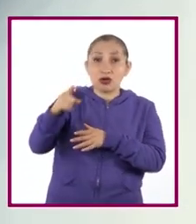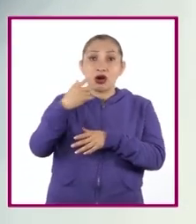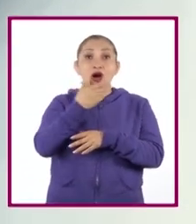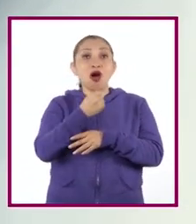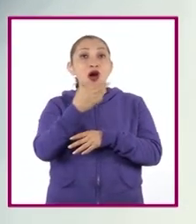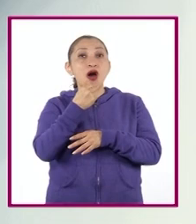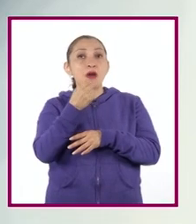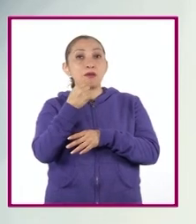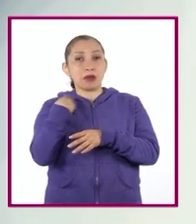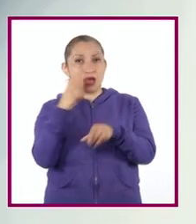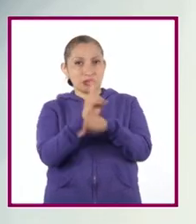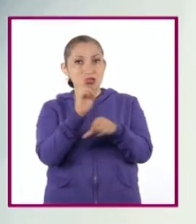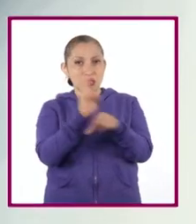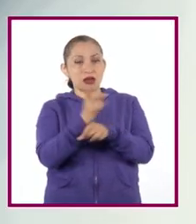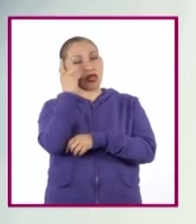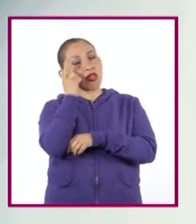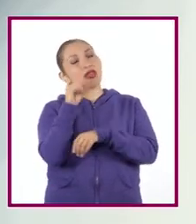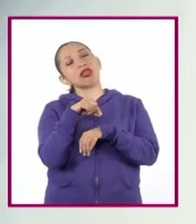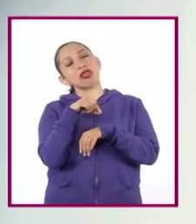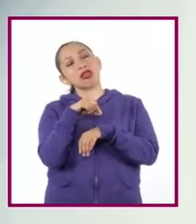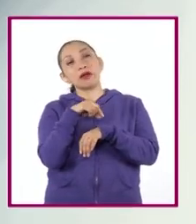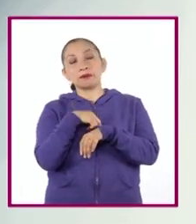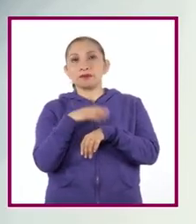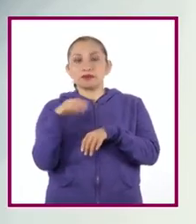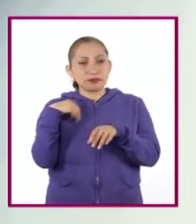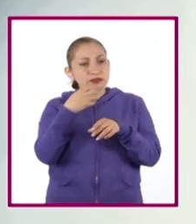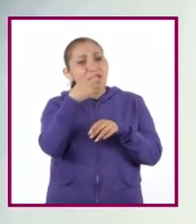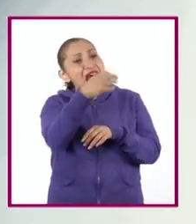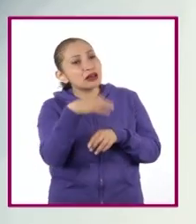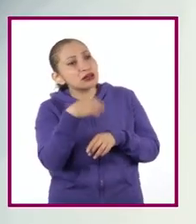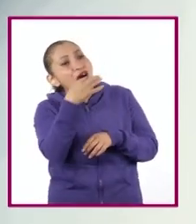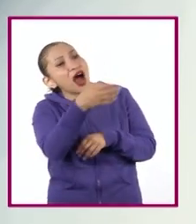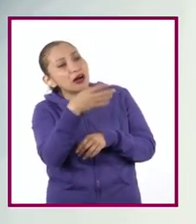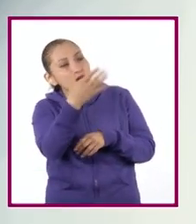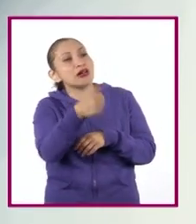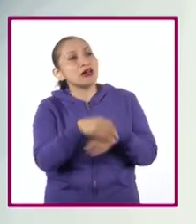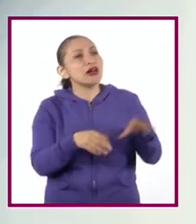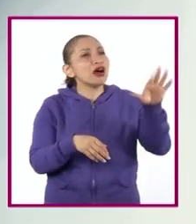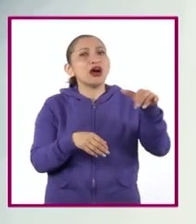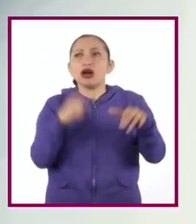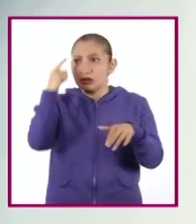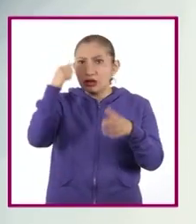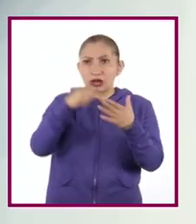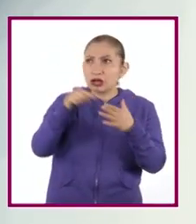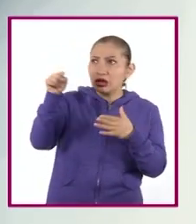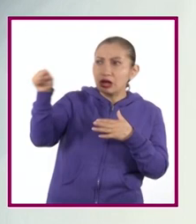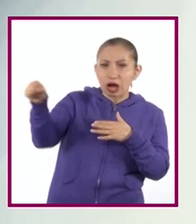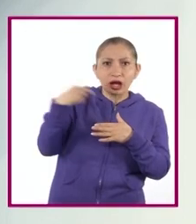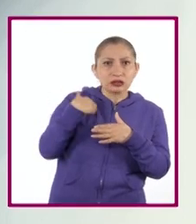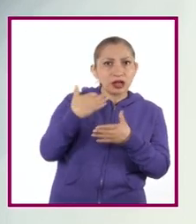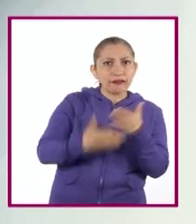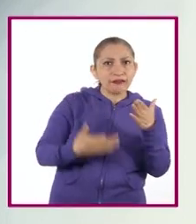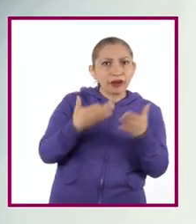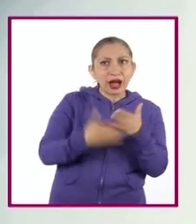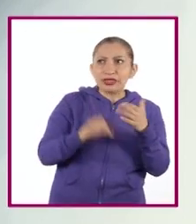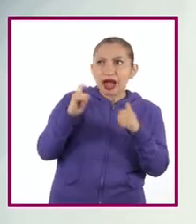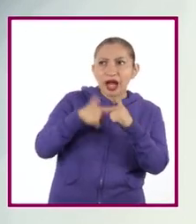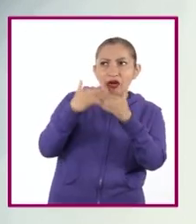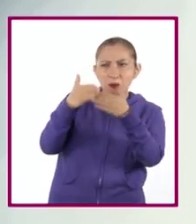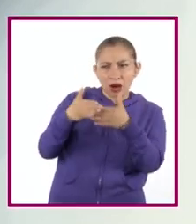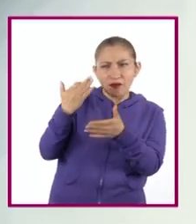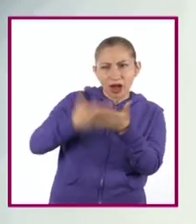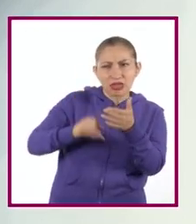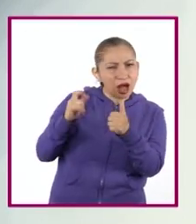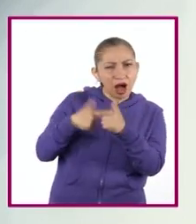carcelero dormía. Luego de despertarlo de un grito, le preguntó si creía que le faltaba algo a su